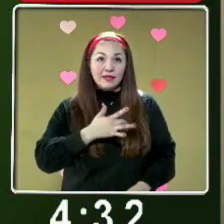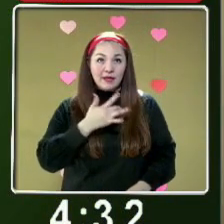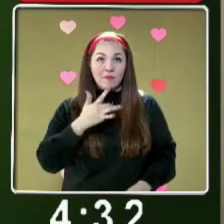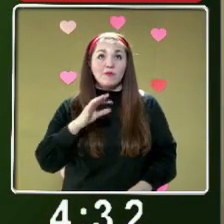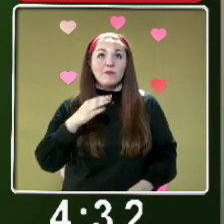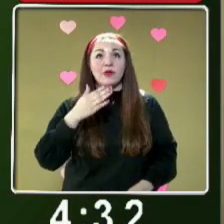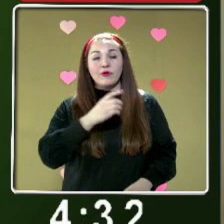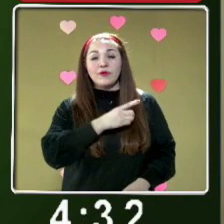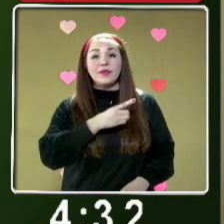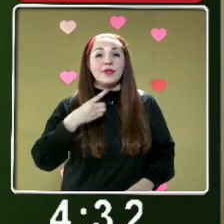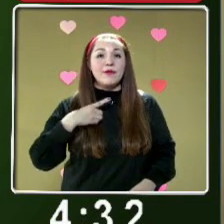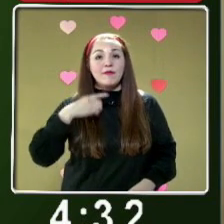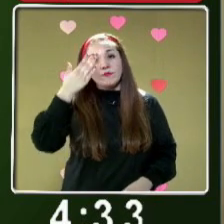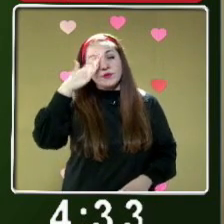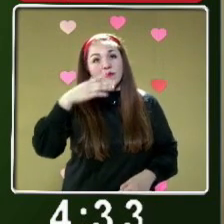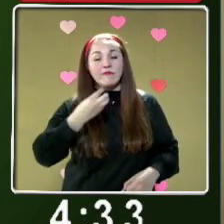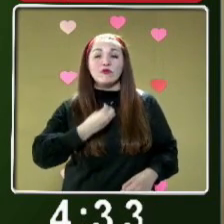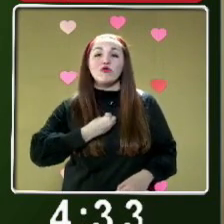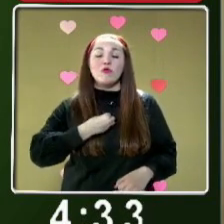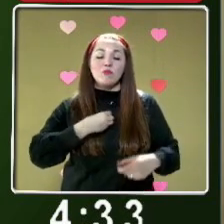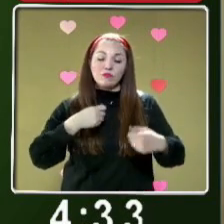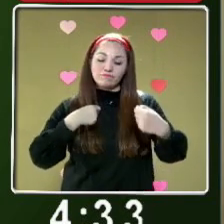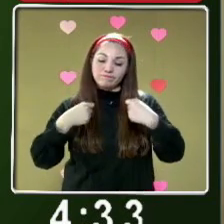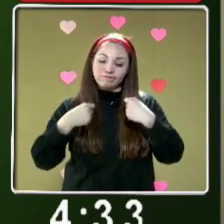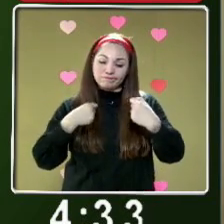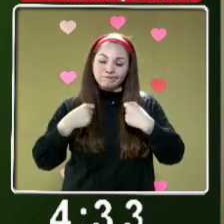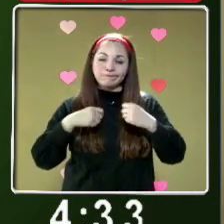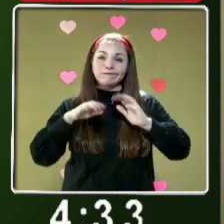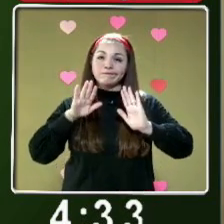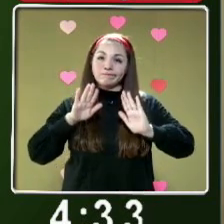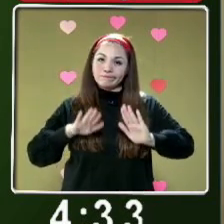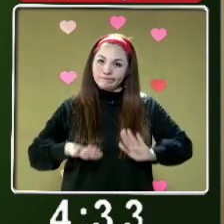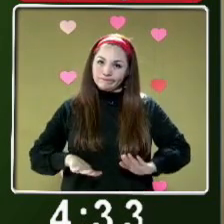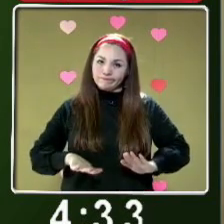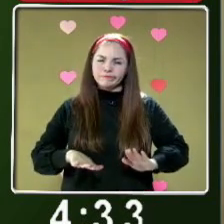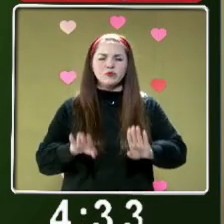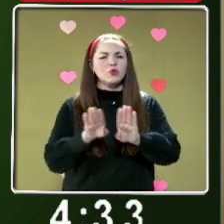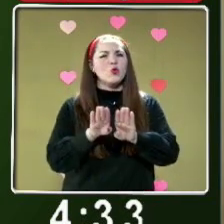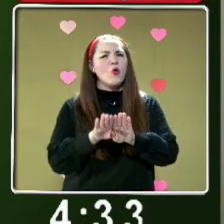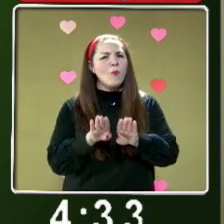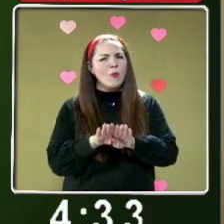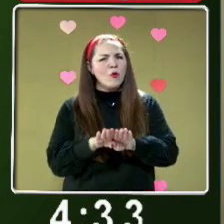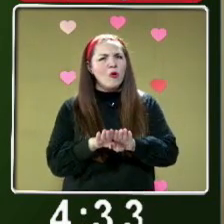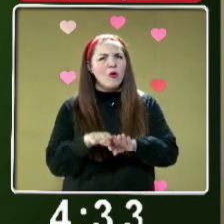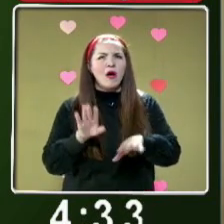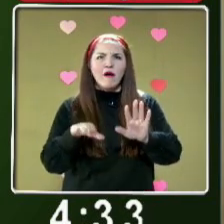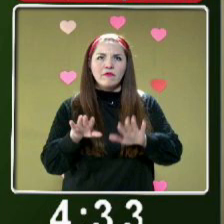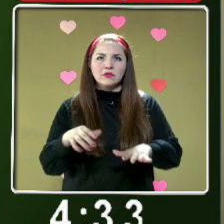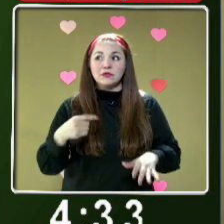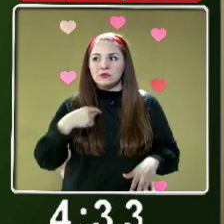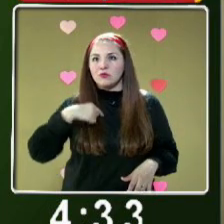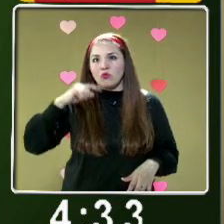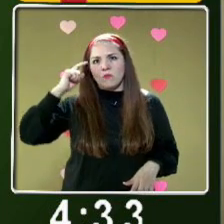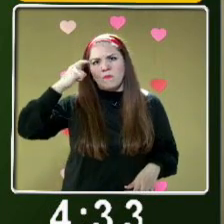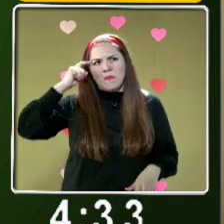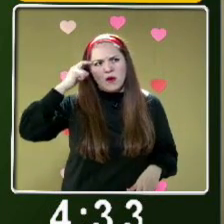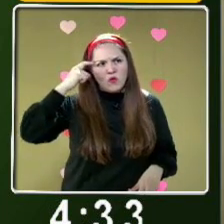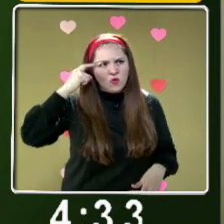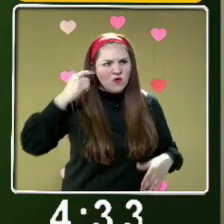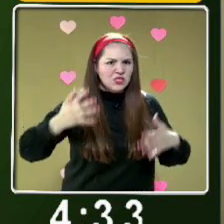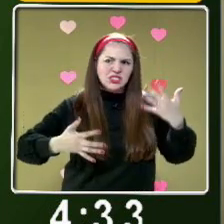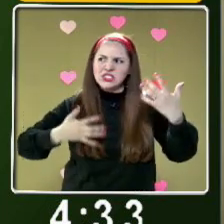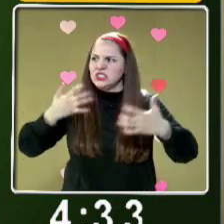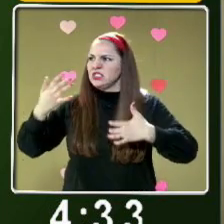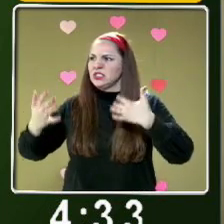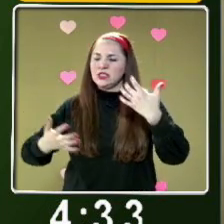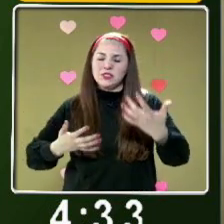regular. ¿Cómo regular el enojo? Sería la pregunta, maestra. Ok. Porque, bueno, no sé usted, pero a veces cuando yo me enojo, luego me ando